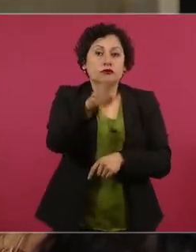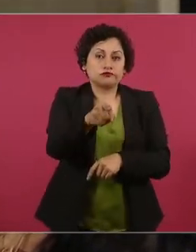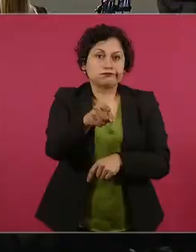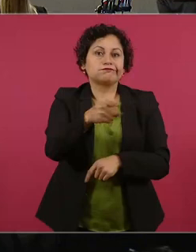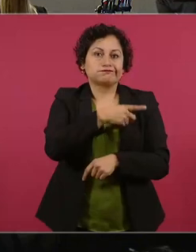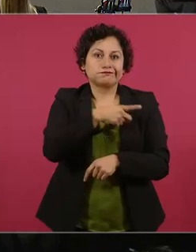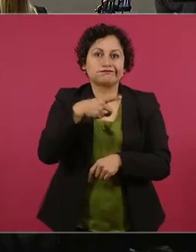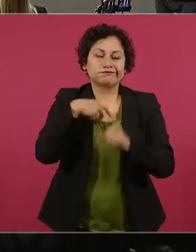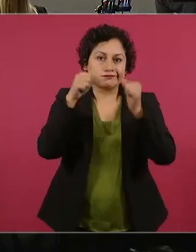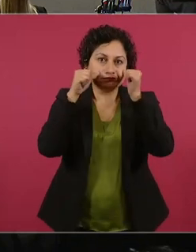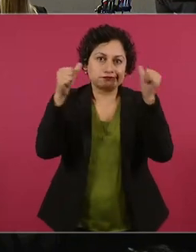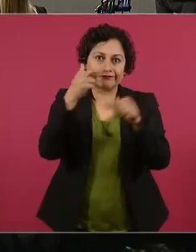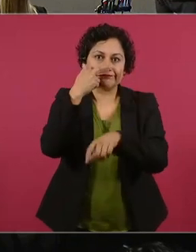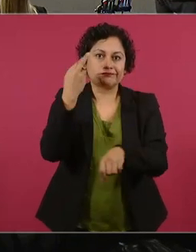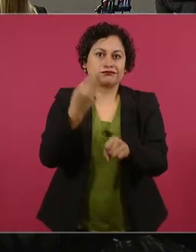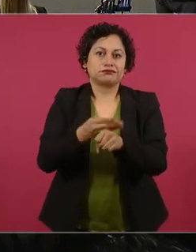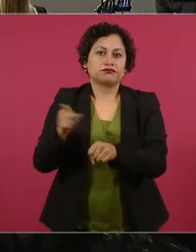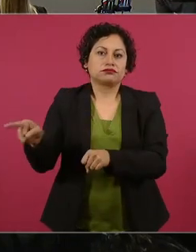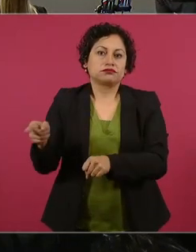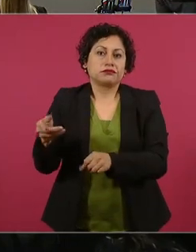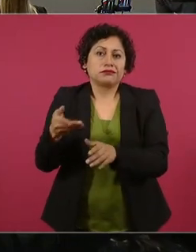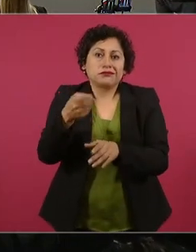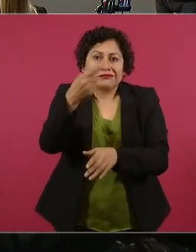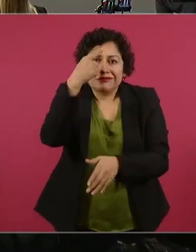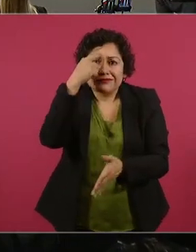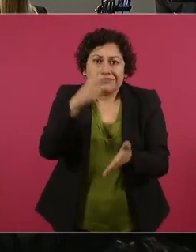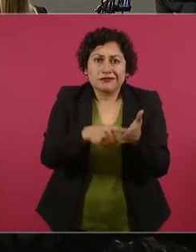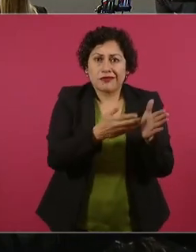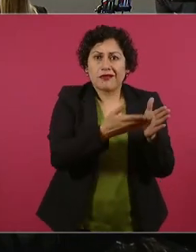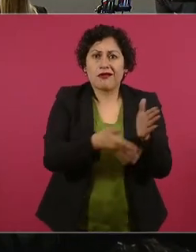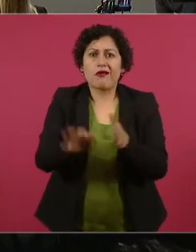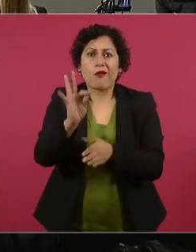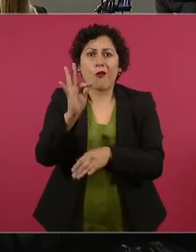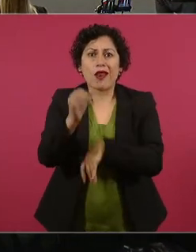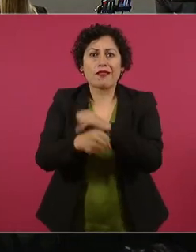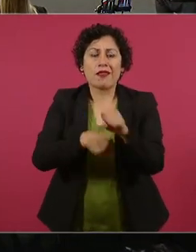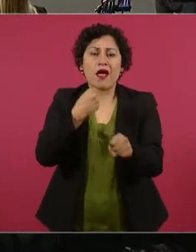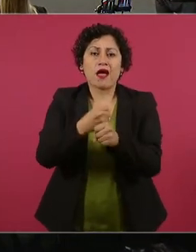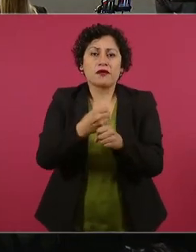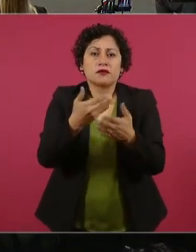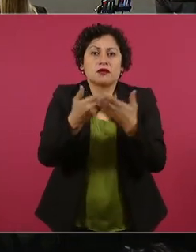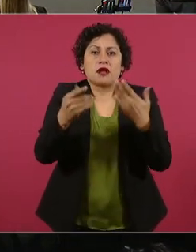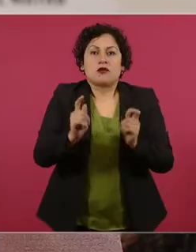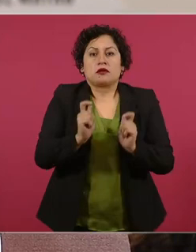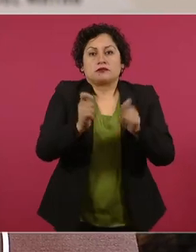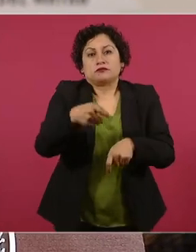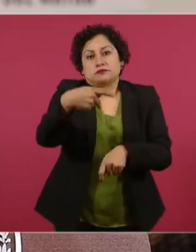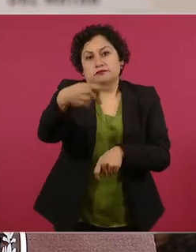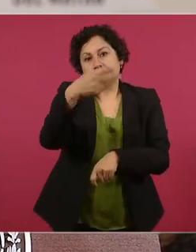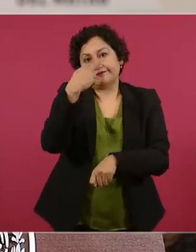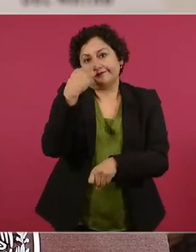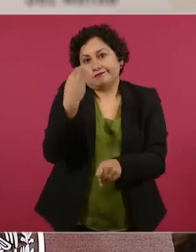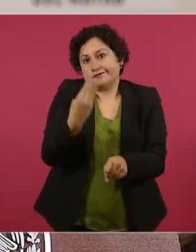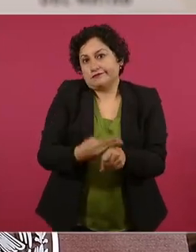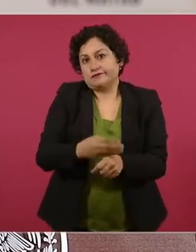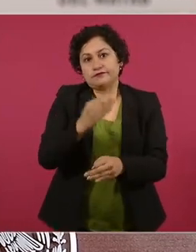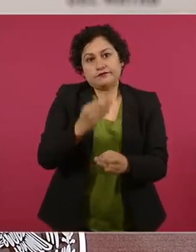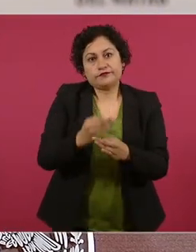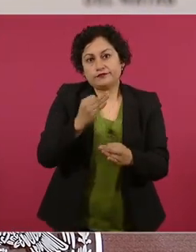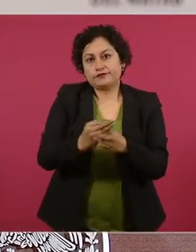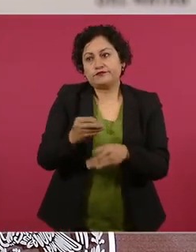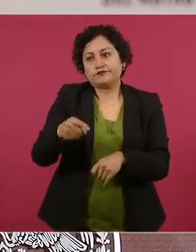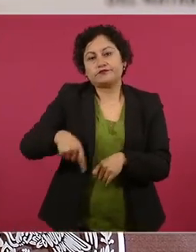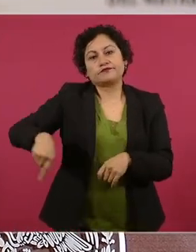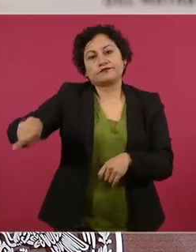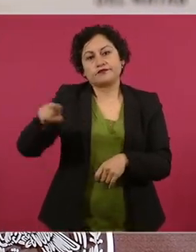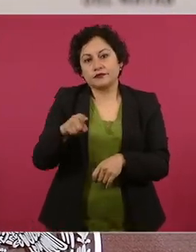esa gente, ¿no? O sea, digo, después de, imagínense, casi 40 años, recae en su administración y, pues, ahorita en este caso el comisionado, pues le ha dado